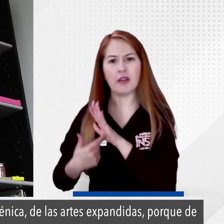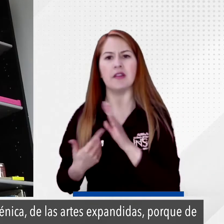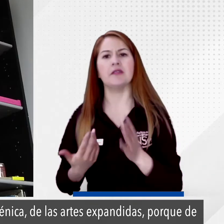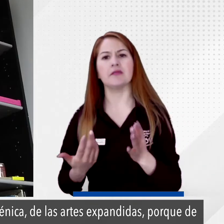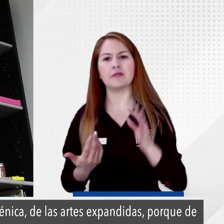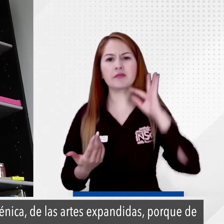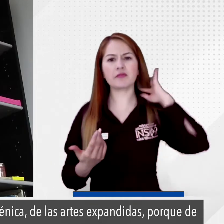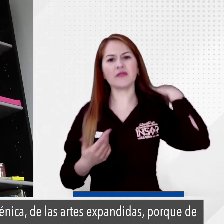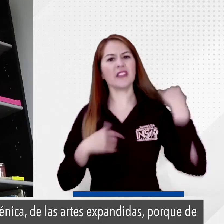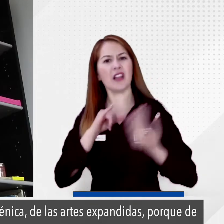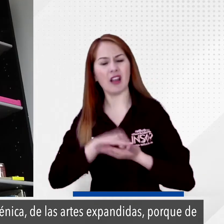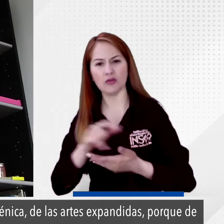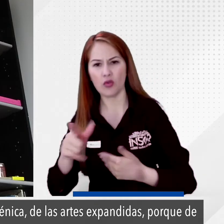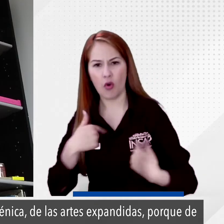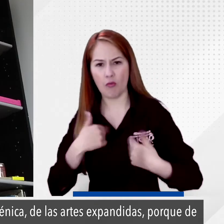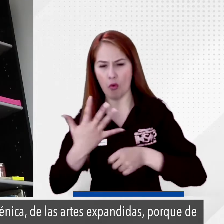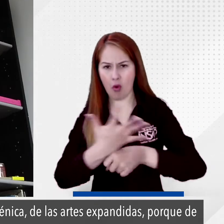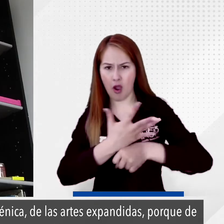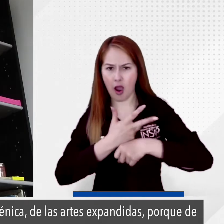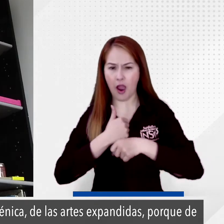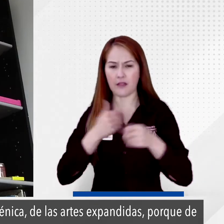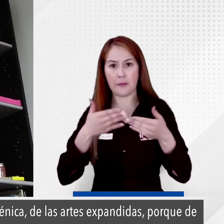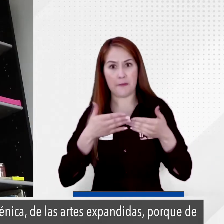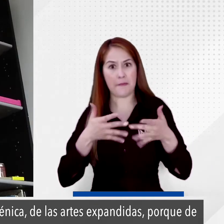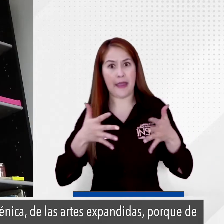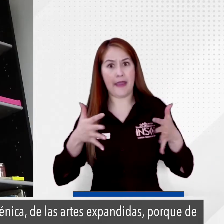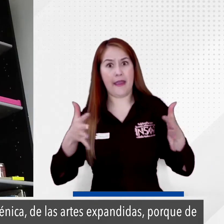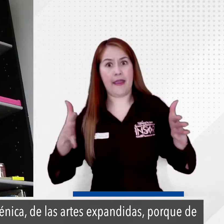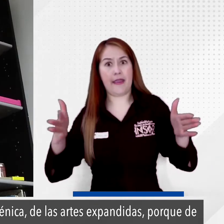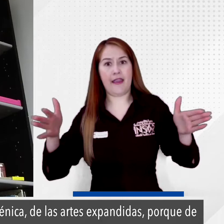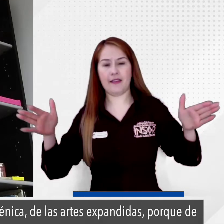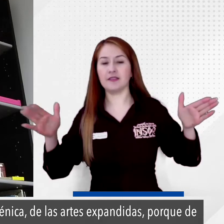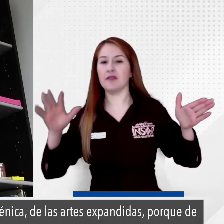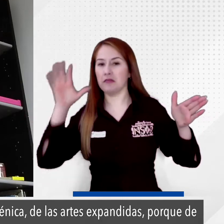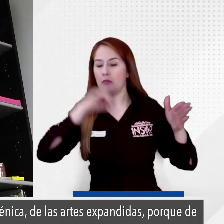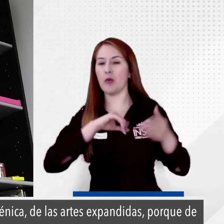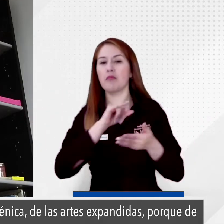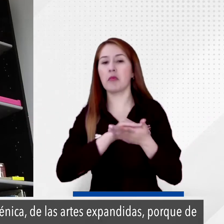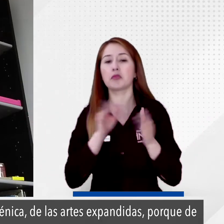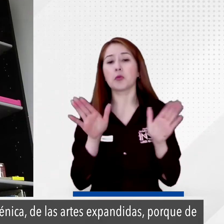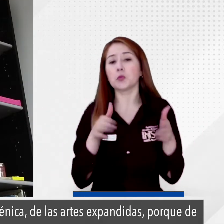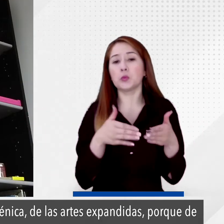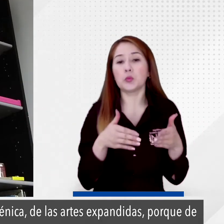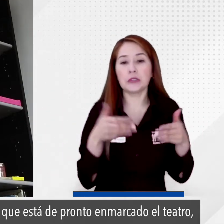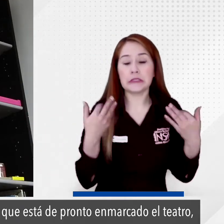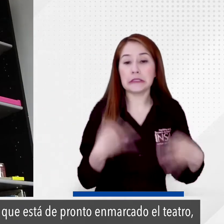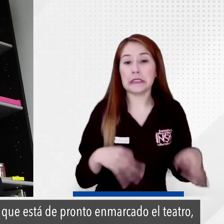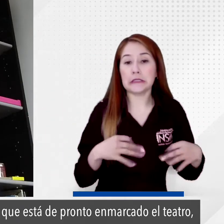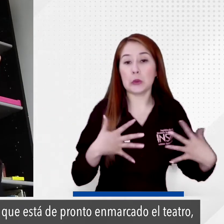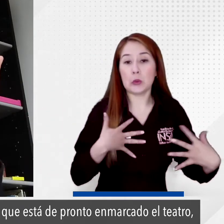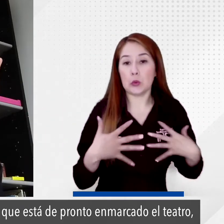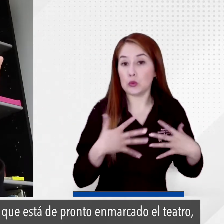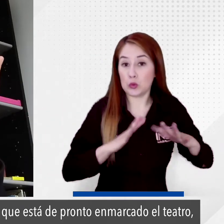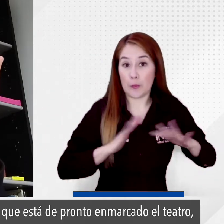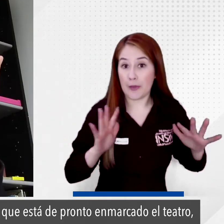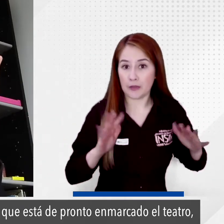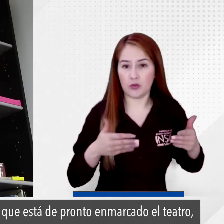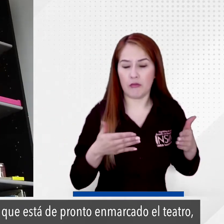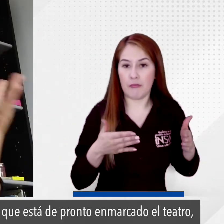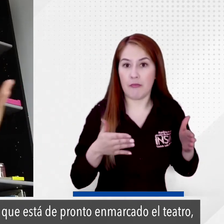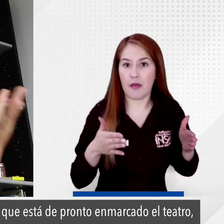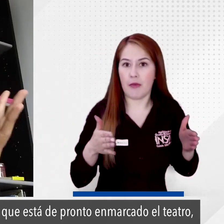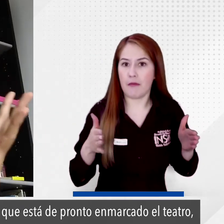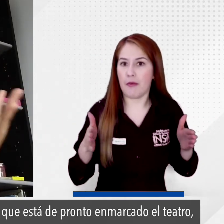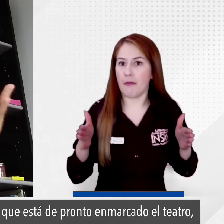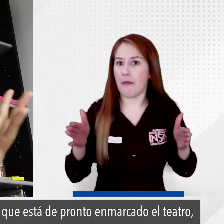escénicas, de las artes expandidas, porque de alguna manera lo hemos visto así, o sea, se expande como